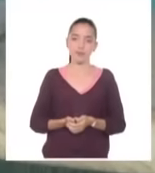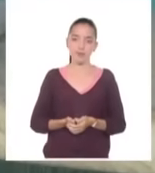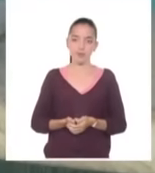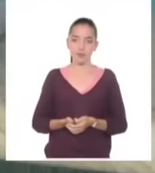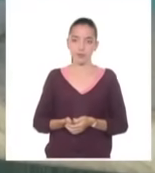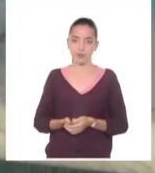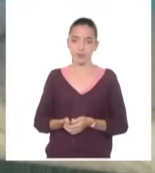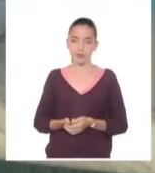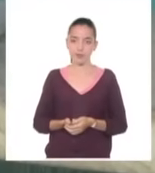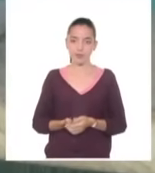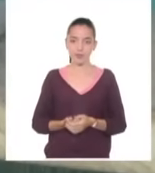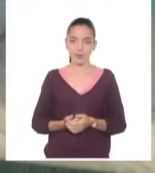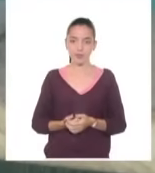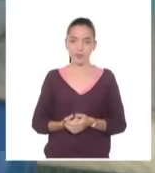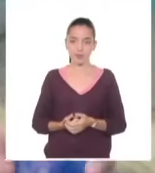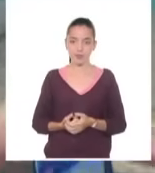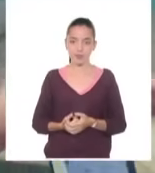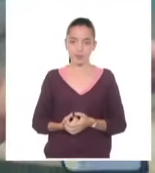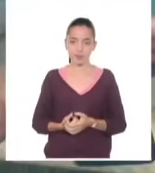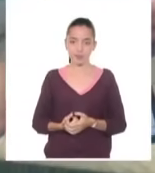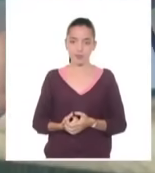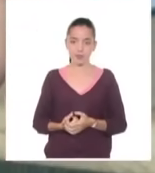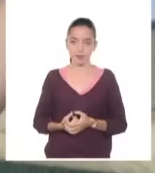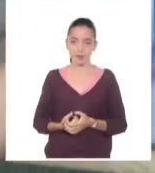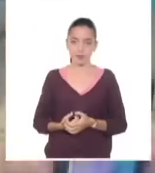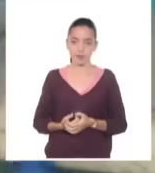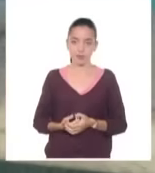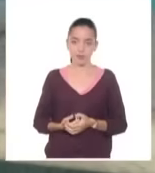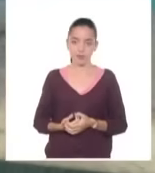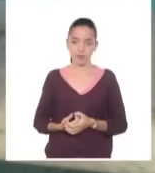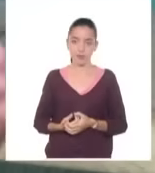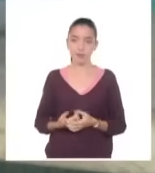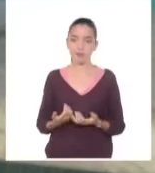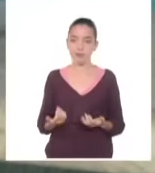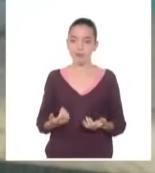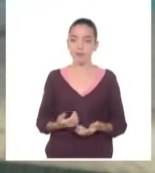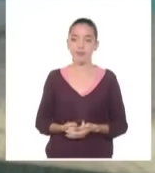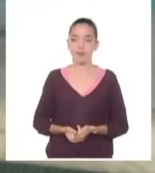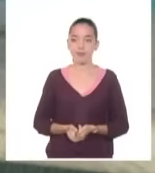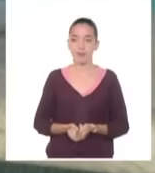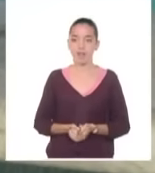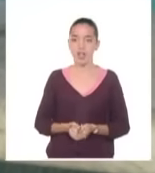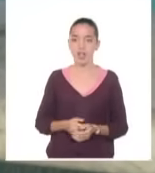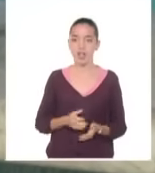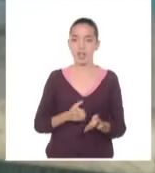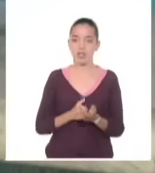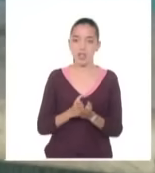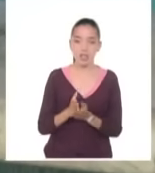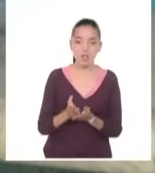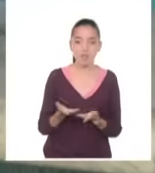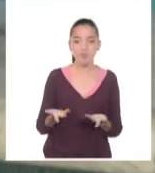este servidor, Yodani Rodríguez Laurencio, seguiremos reportando desde la termoeléctrica de Felton, que decide